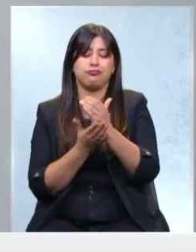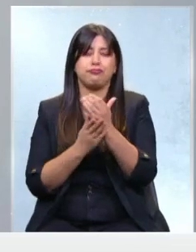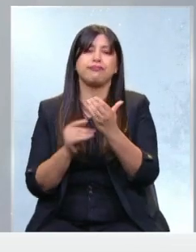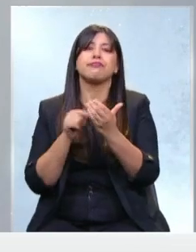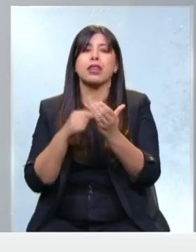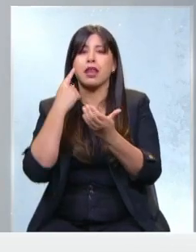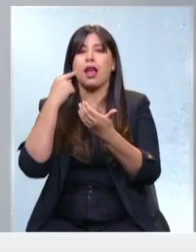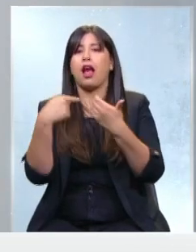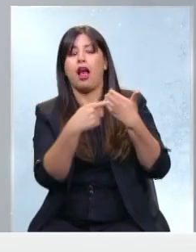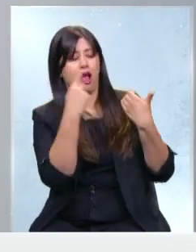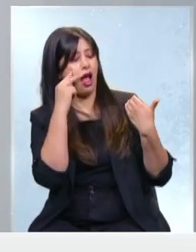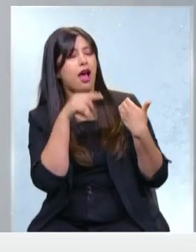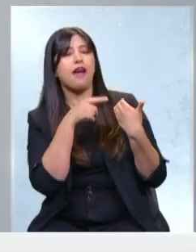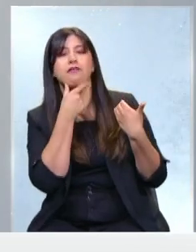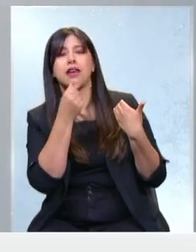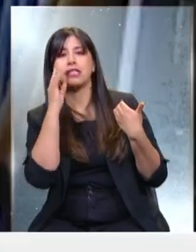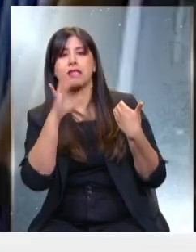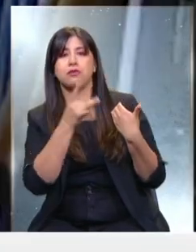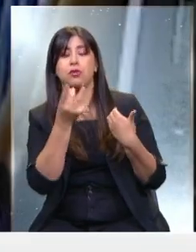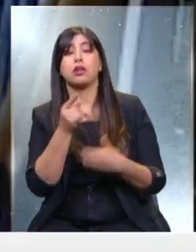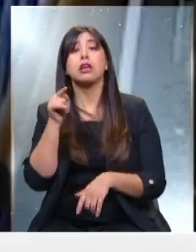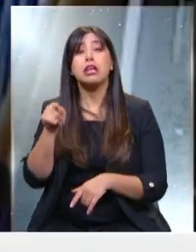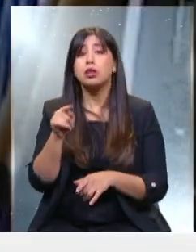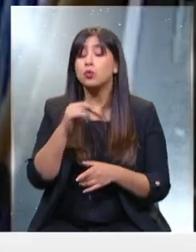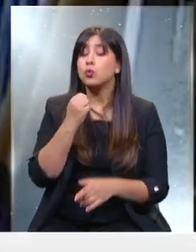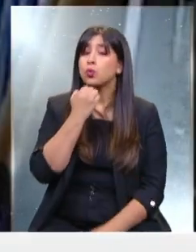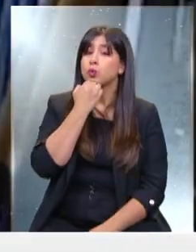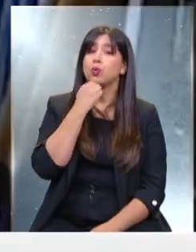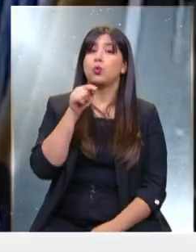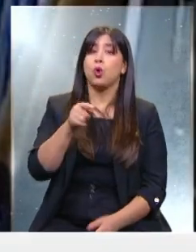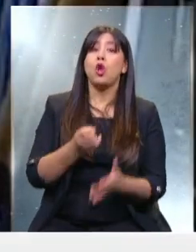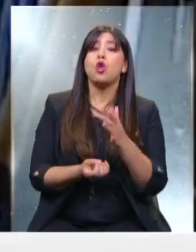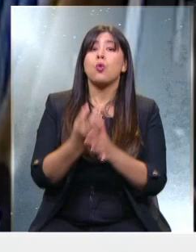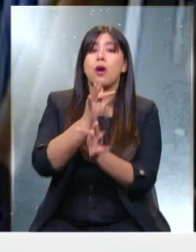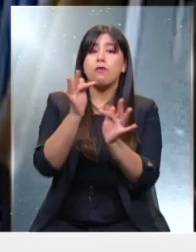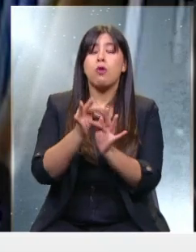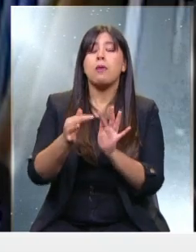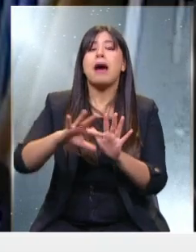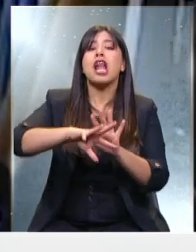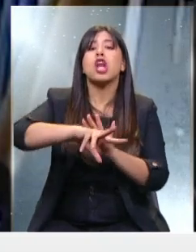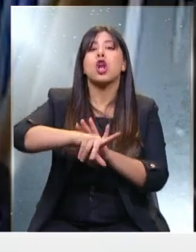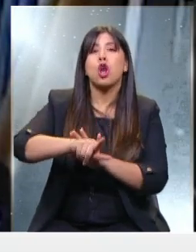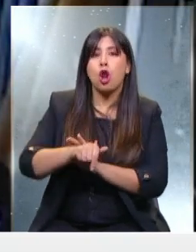método de estafa y que obliga tanto a locatarios como consumidores de todo el país